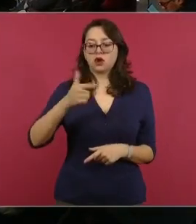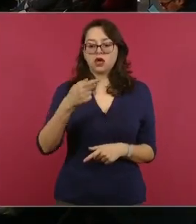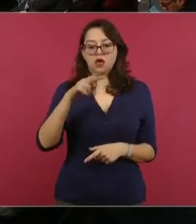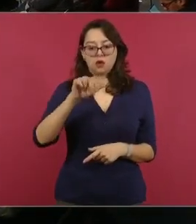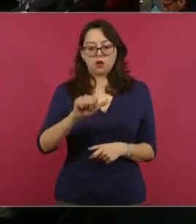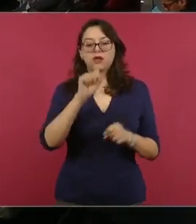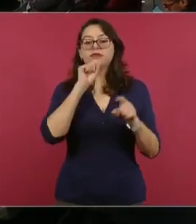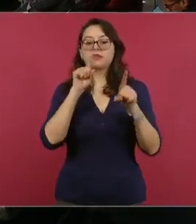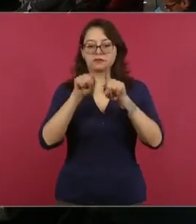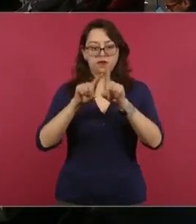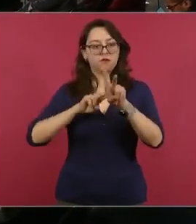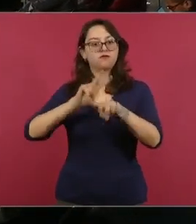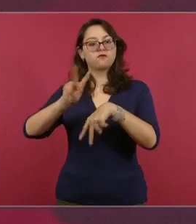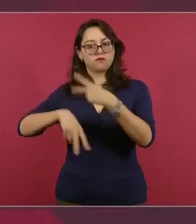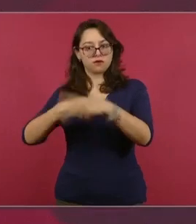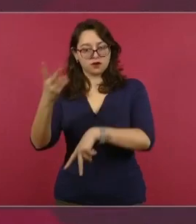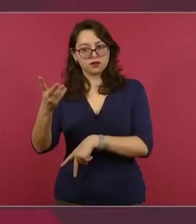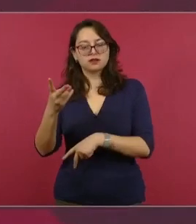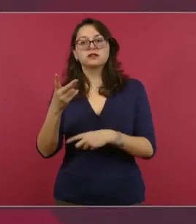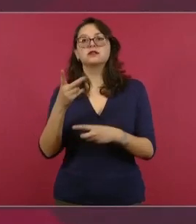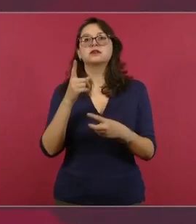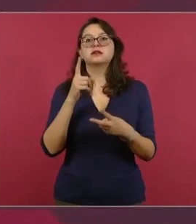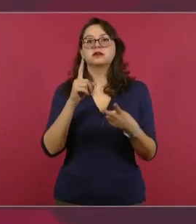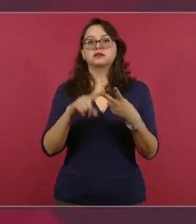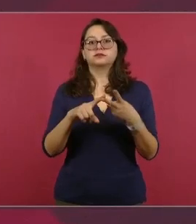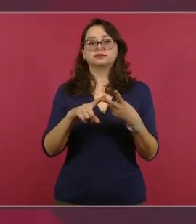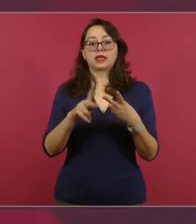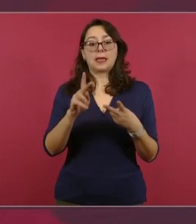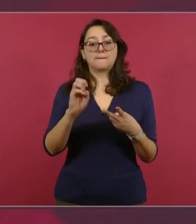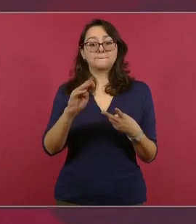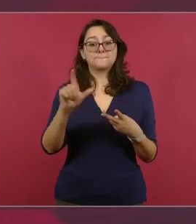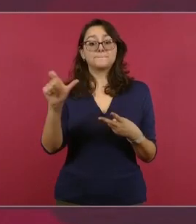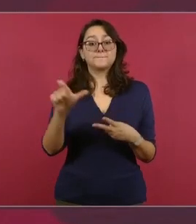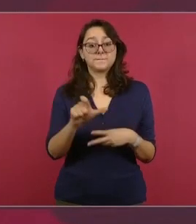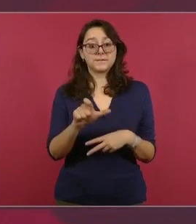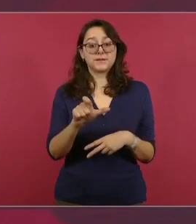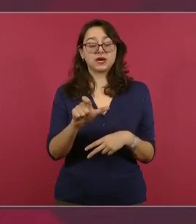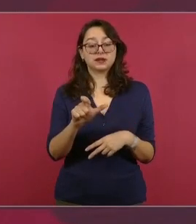Pemex está abasteciendo de